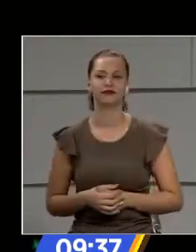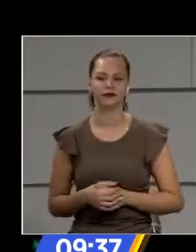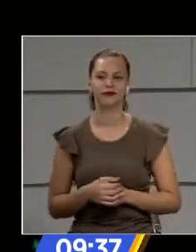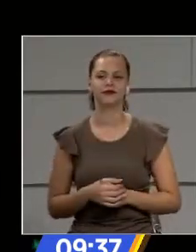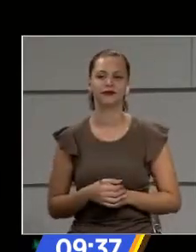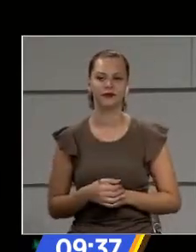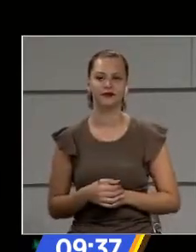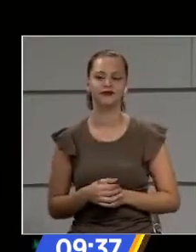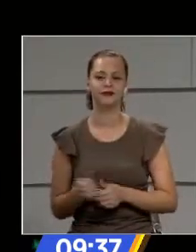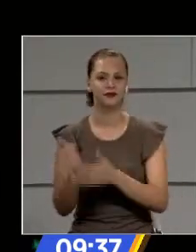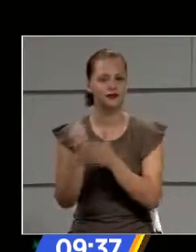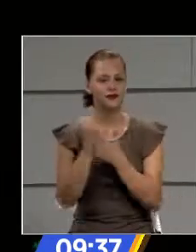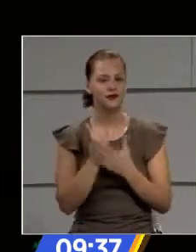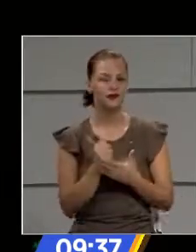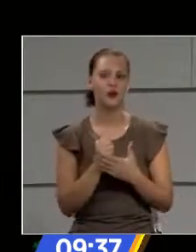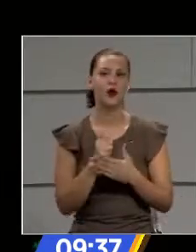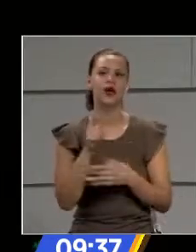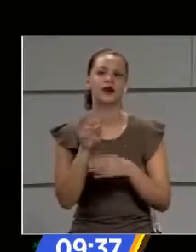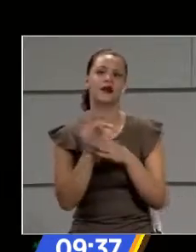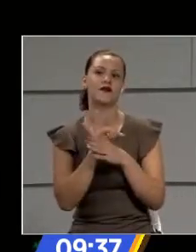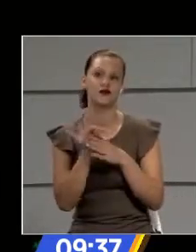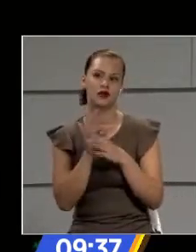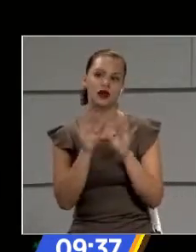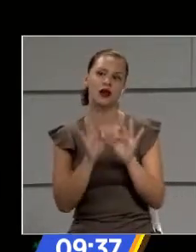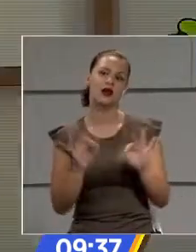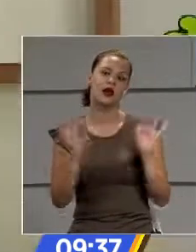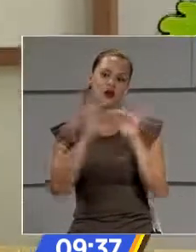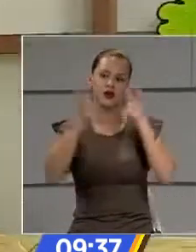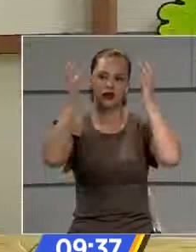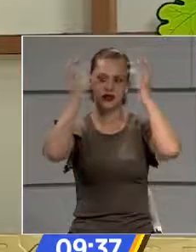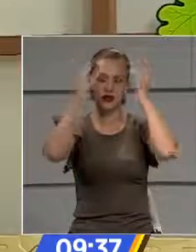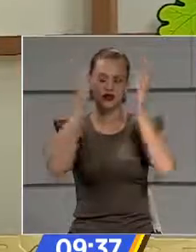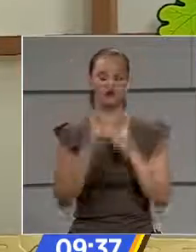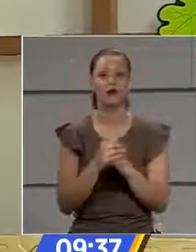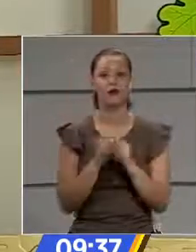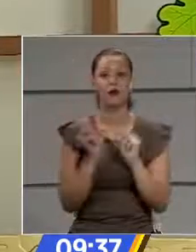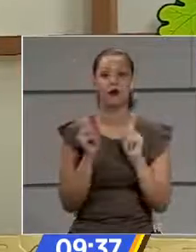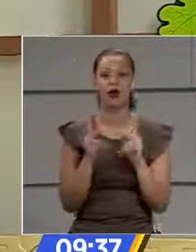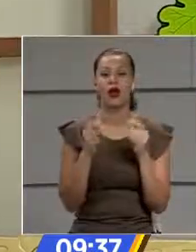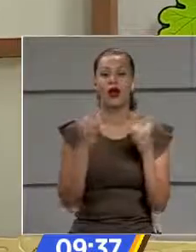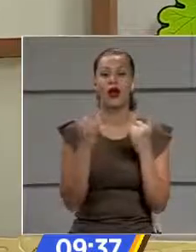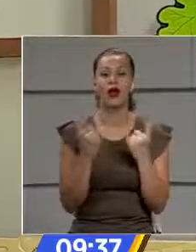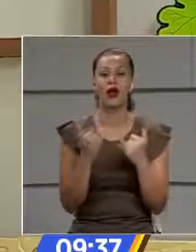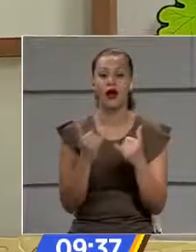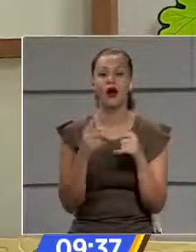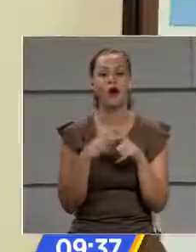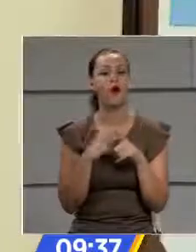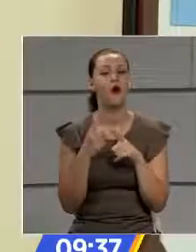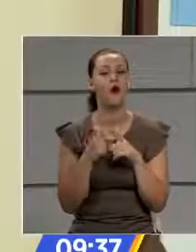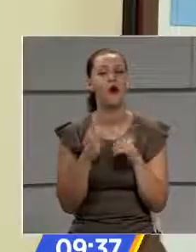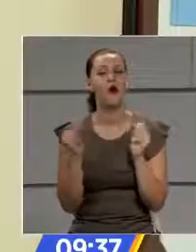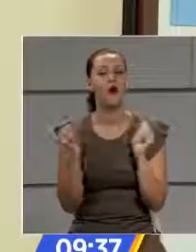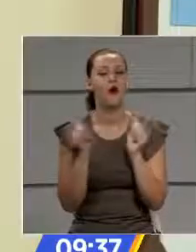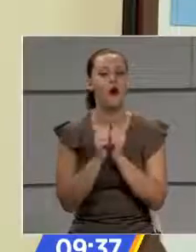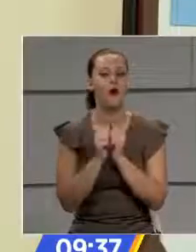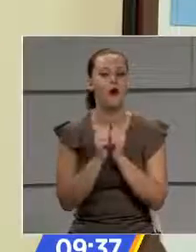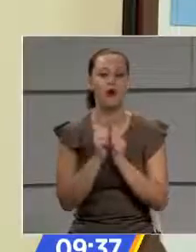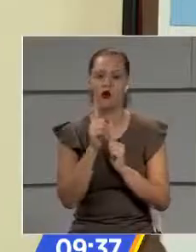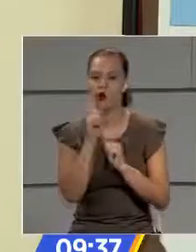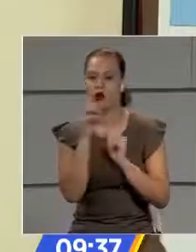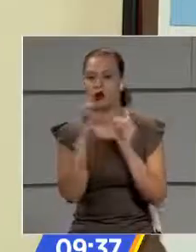nos ayuda, es a lo que nos ayuda, esas funciones importantísimas del cerebro. Excelente. Ok, vamos ahora entonces con